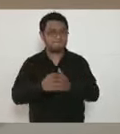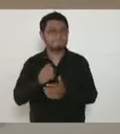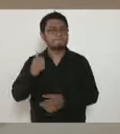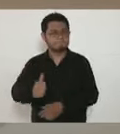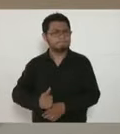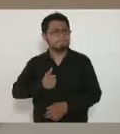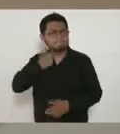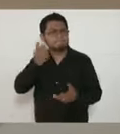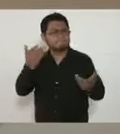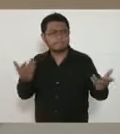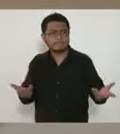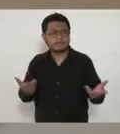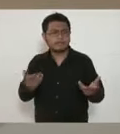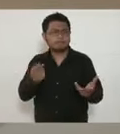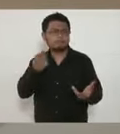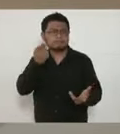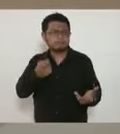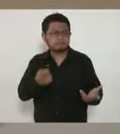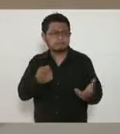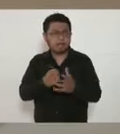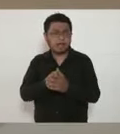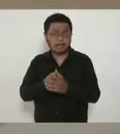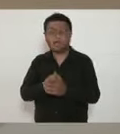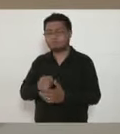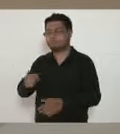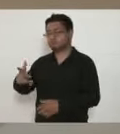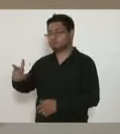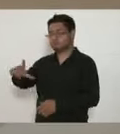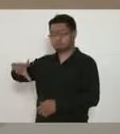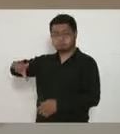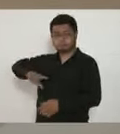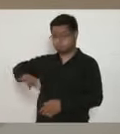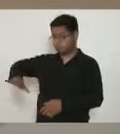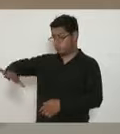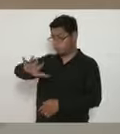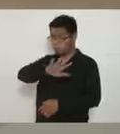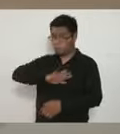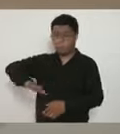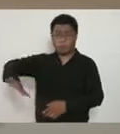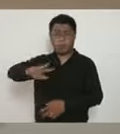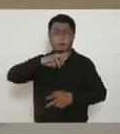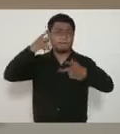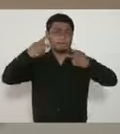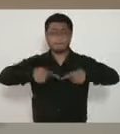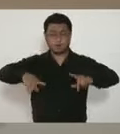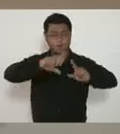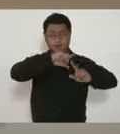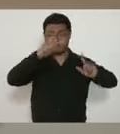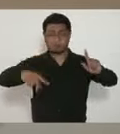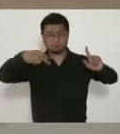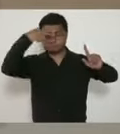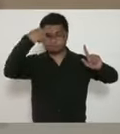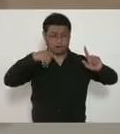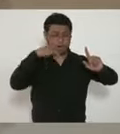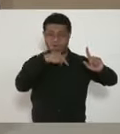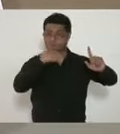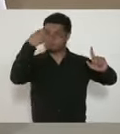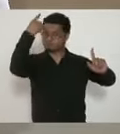aprovechando de que el Estado mexicano, mejor dicho, la nación, es la dueña